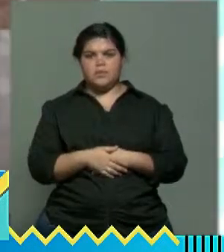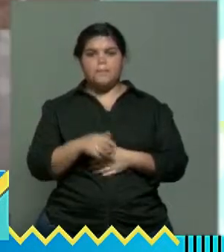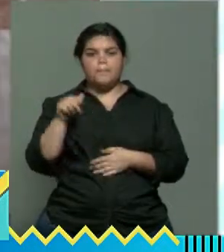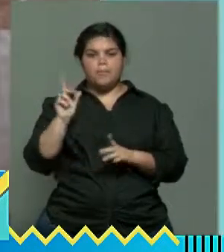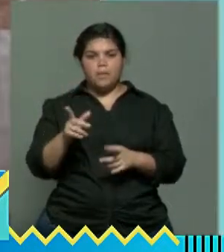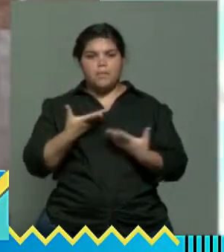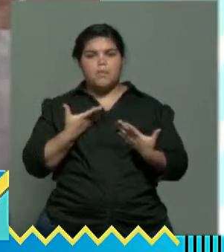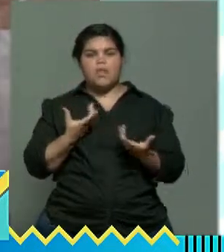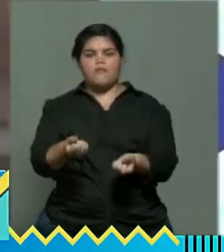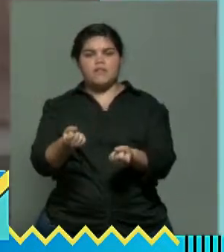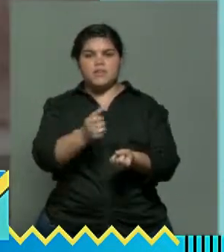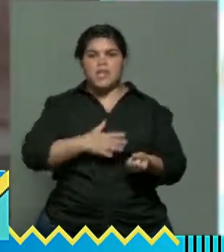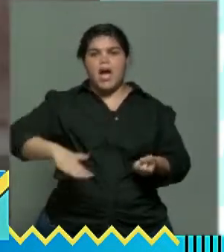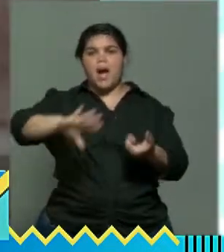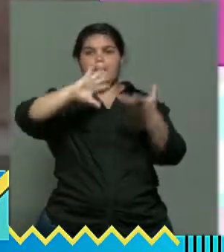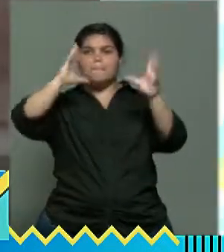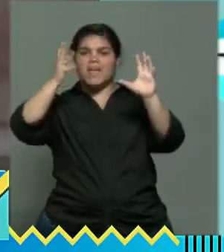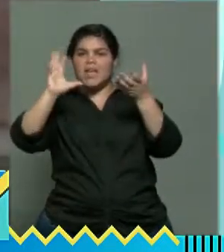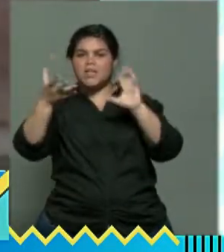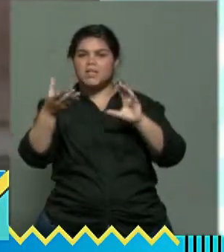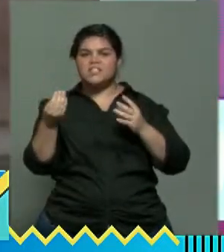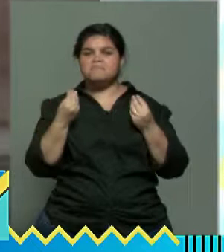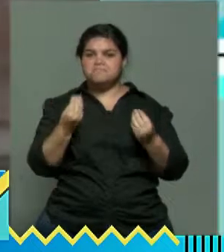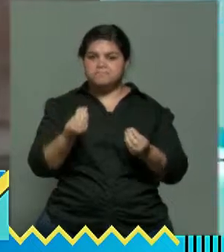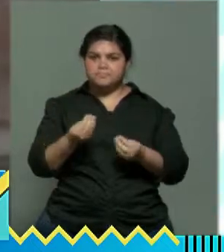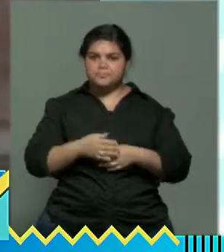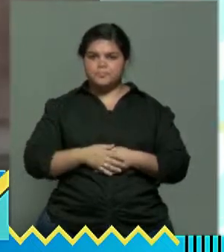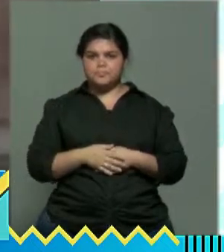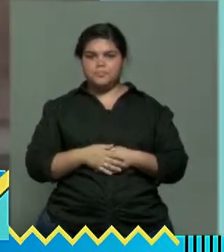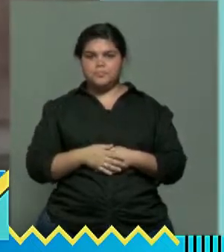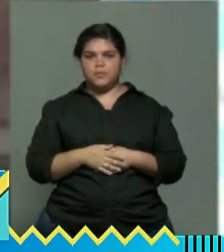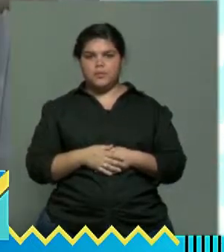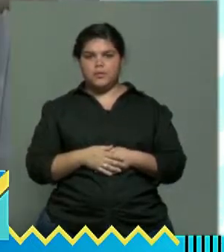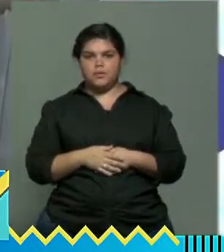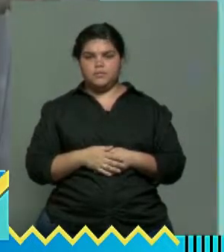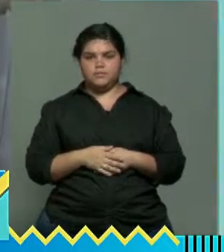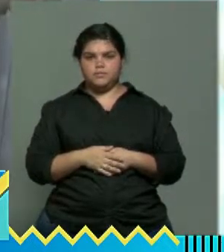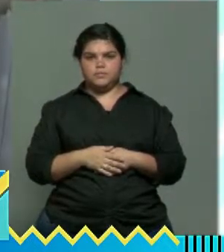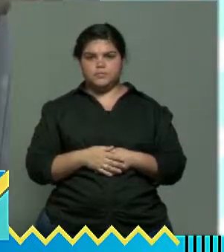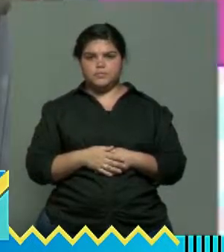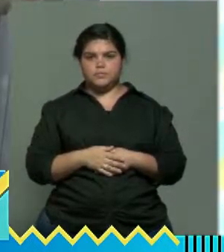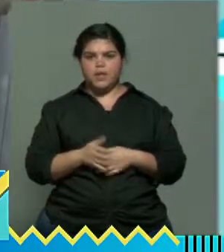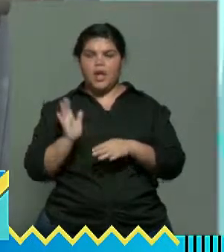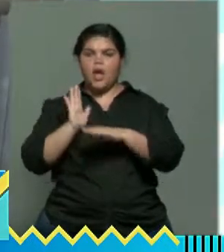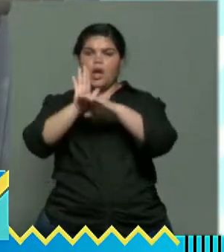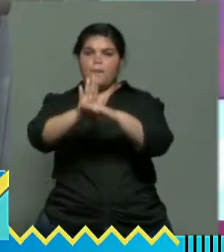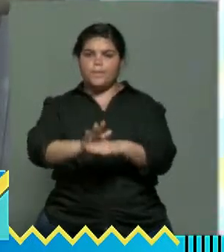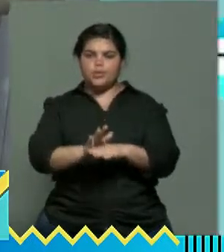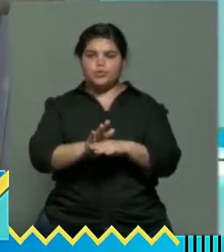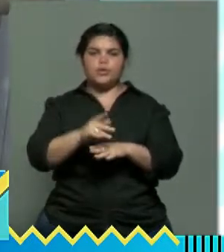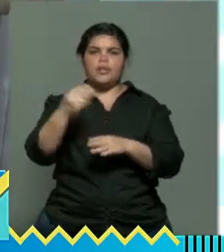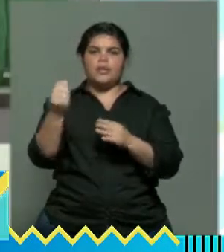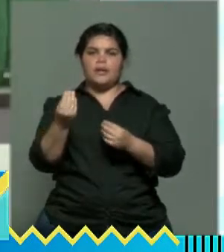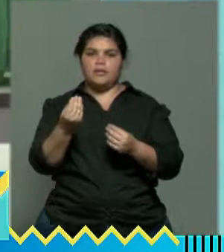medio ambiente tiene que ver con el impulso y el apoyo a las economías